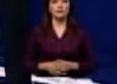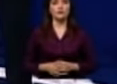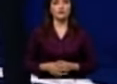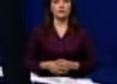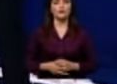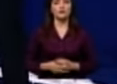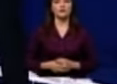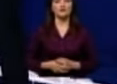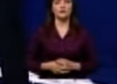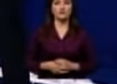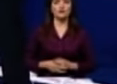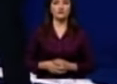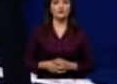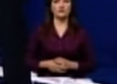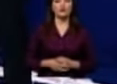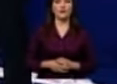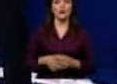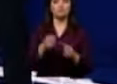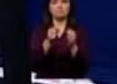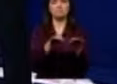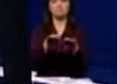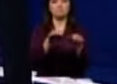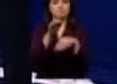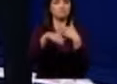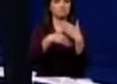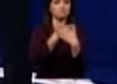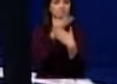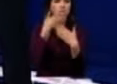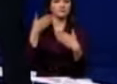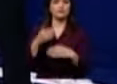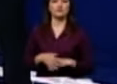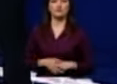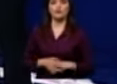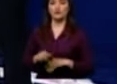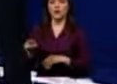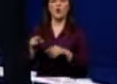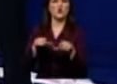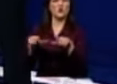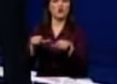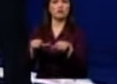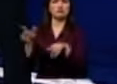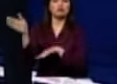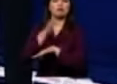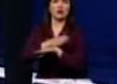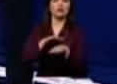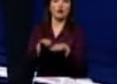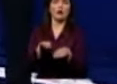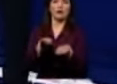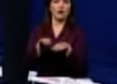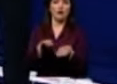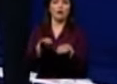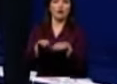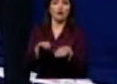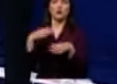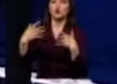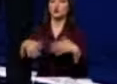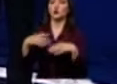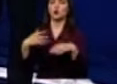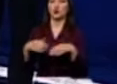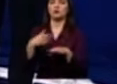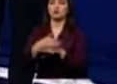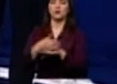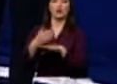está mejorando por la zona luego de que ya se abrió. Pues vamos en este a verlo con punto conflictivo, un cuello de botella durante años en la ciudad. Más